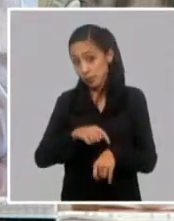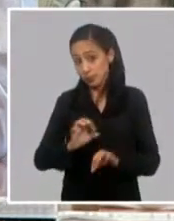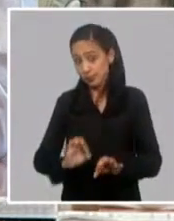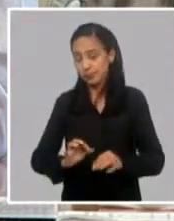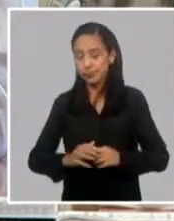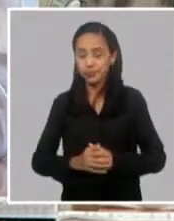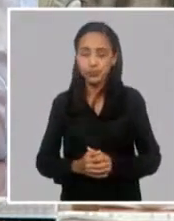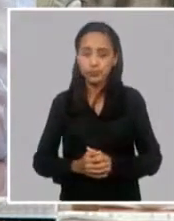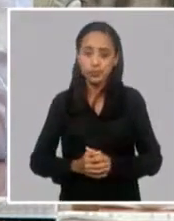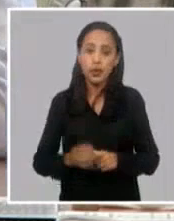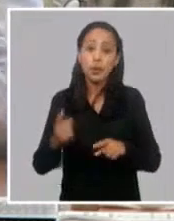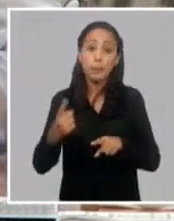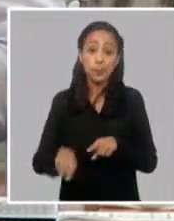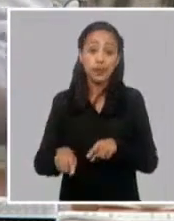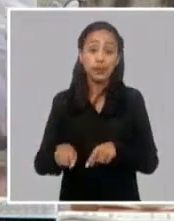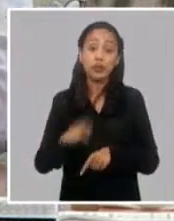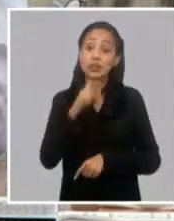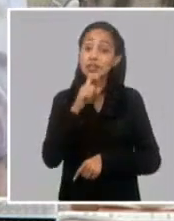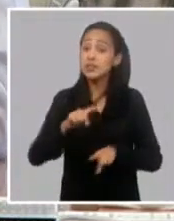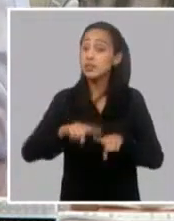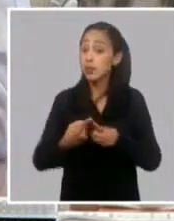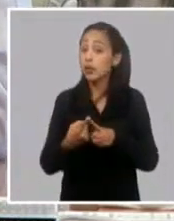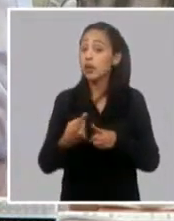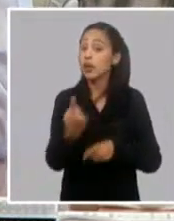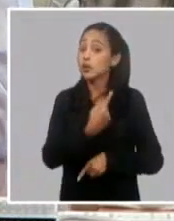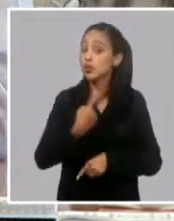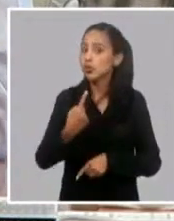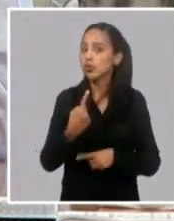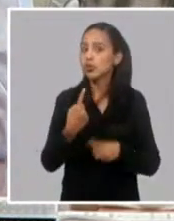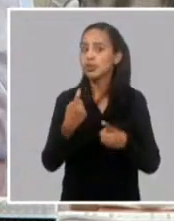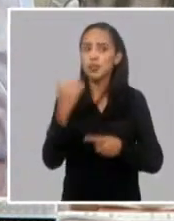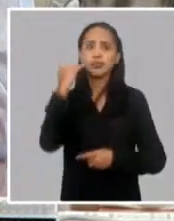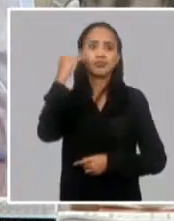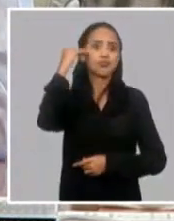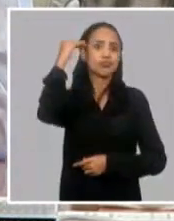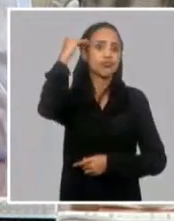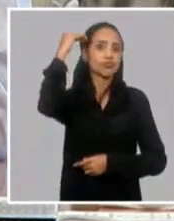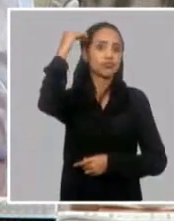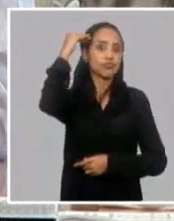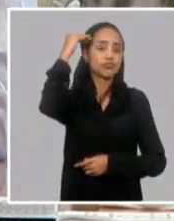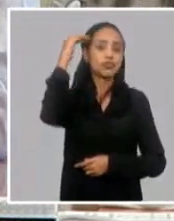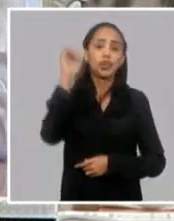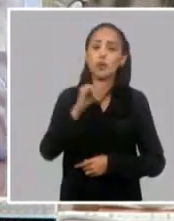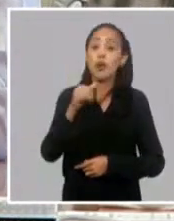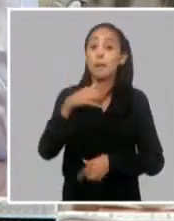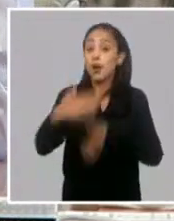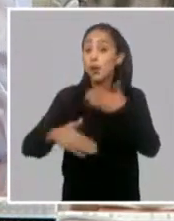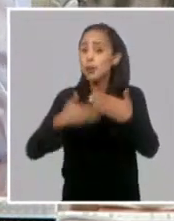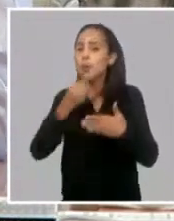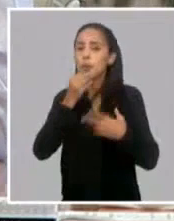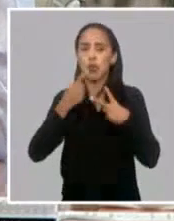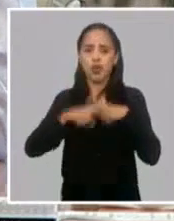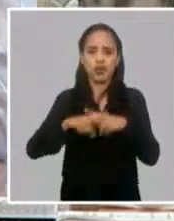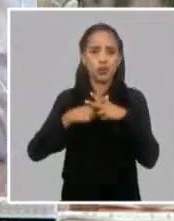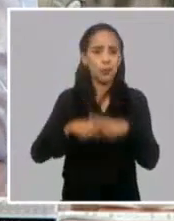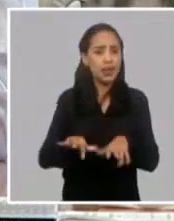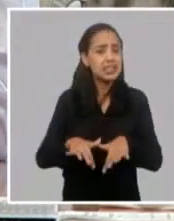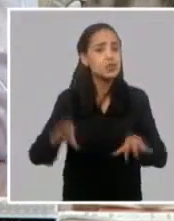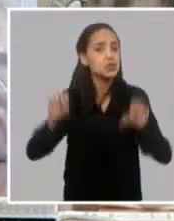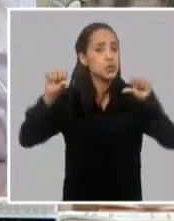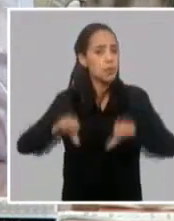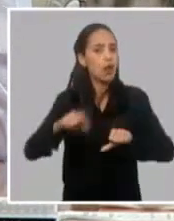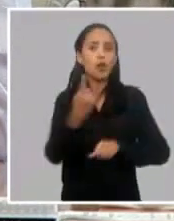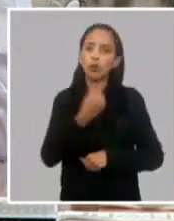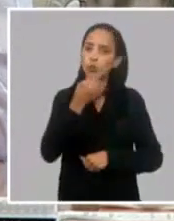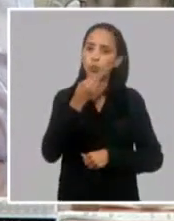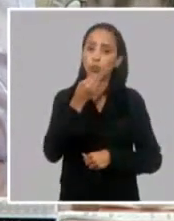retadora porque también exige una capacidad de nosotros para superar adversidades, para superar situaciones,